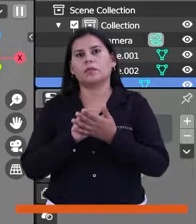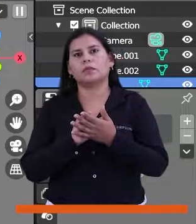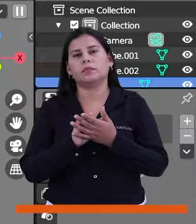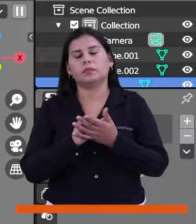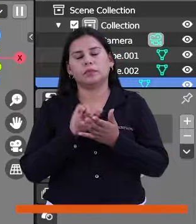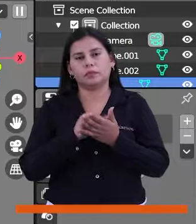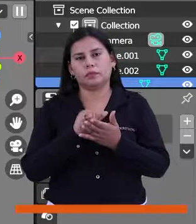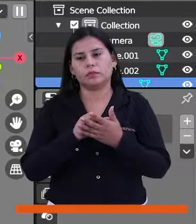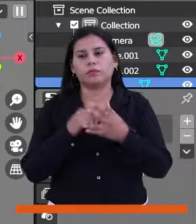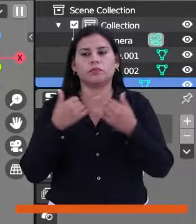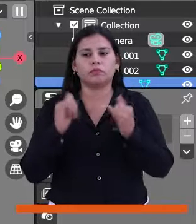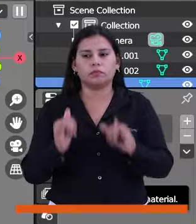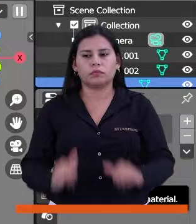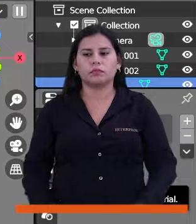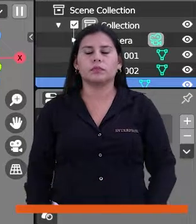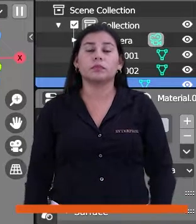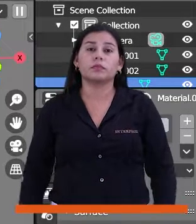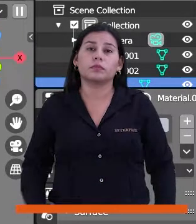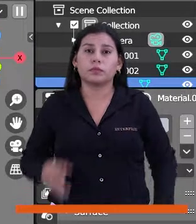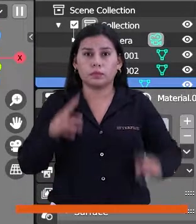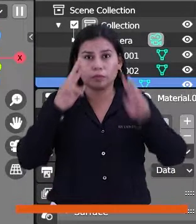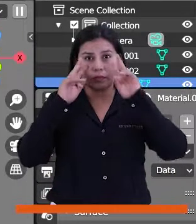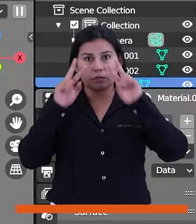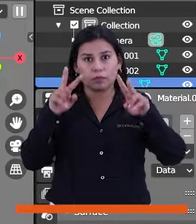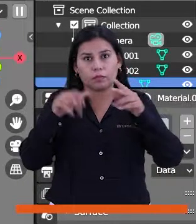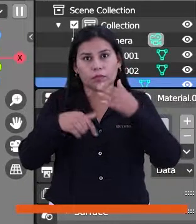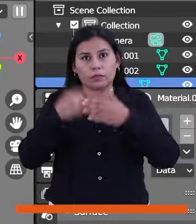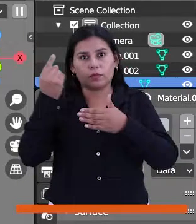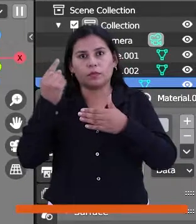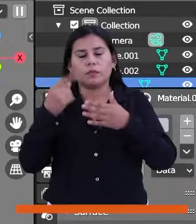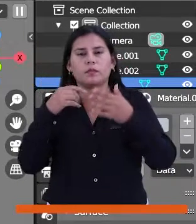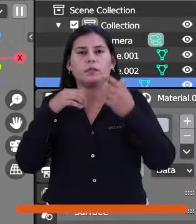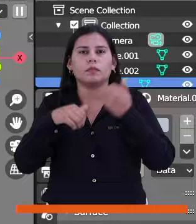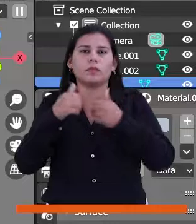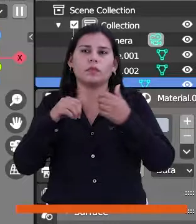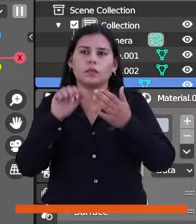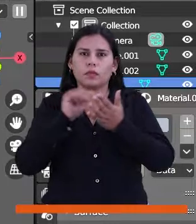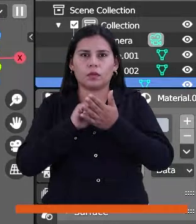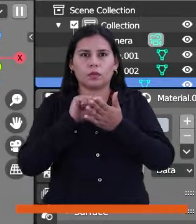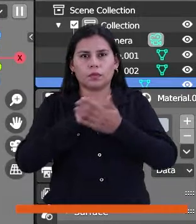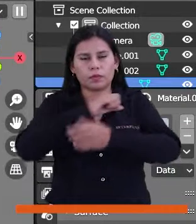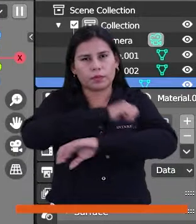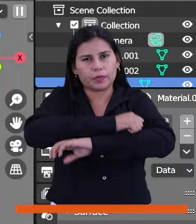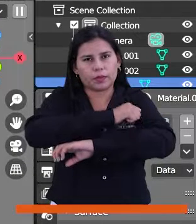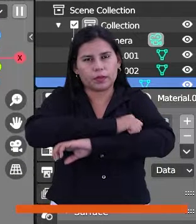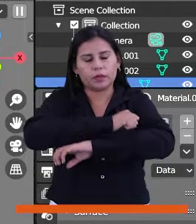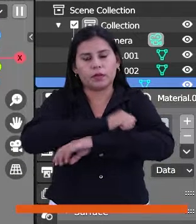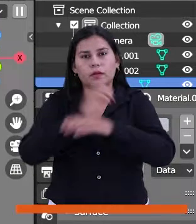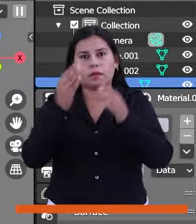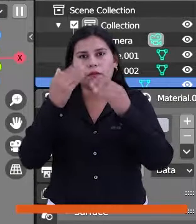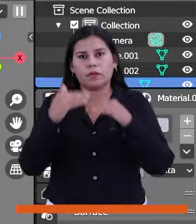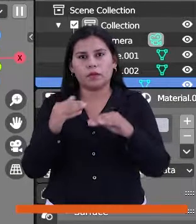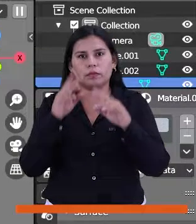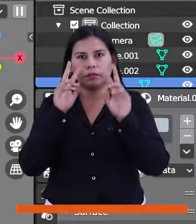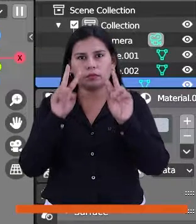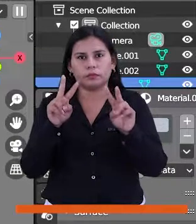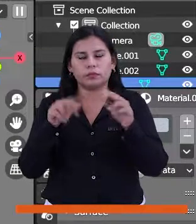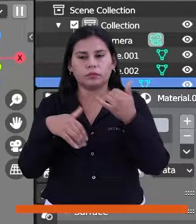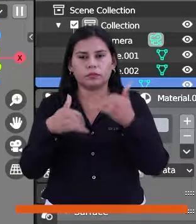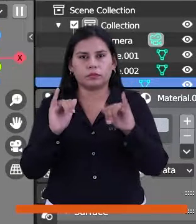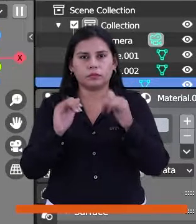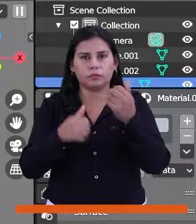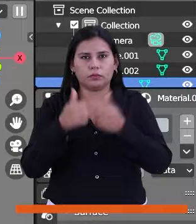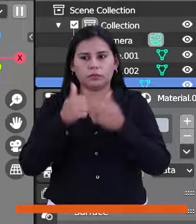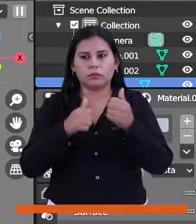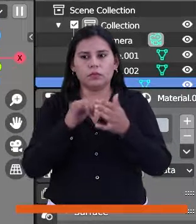hacemos clic en el botón nuevo. Si nos damos cuenta, inmediatamente en la ventana de abajo nos aparecen unos nodos,